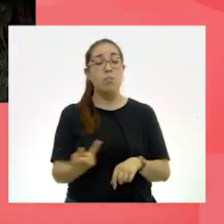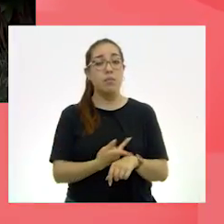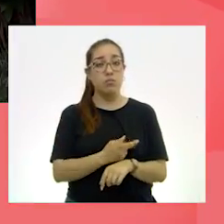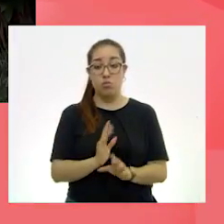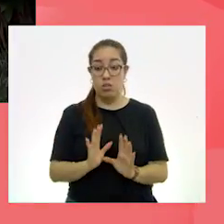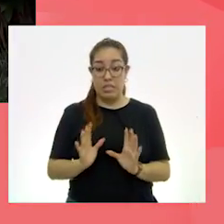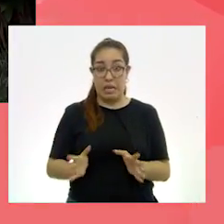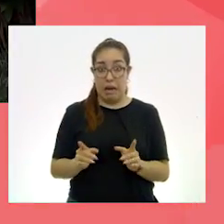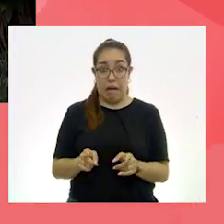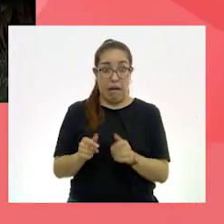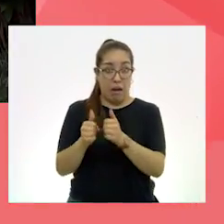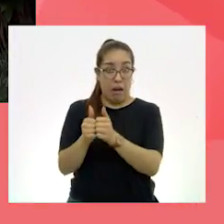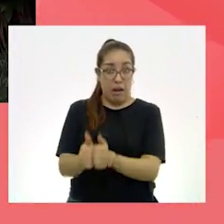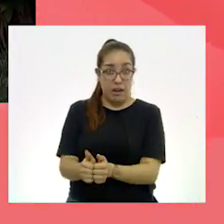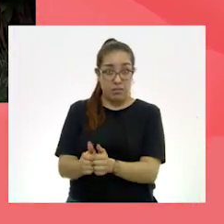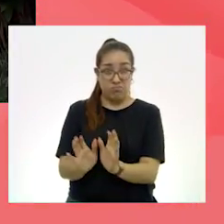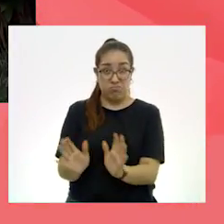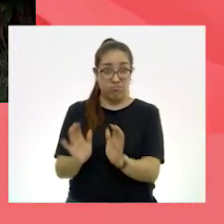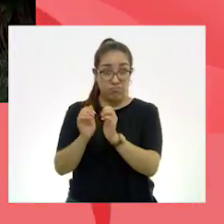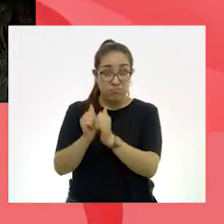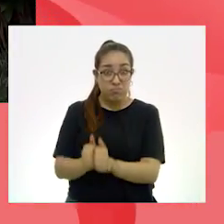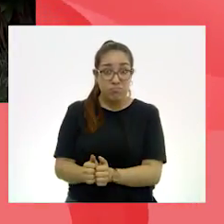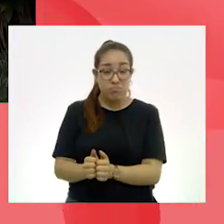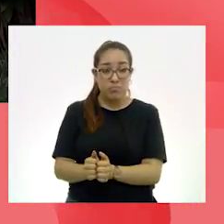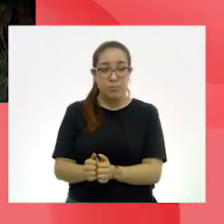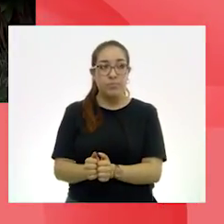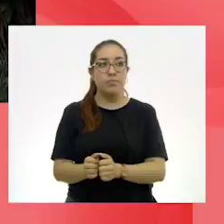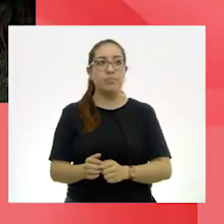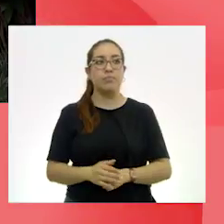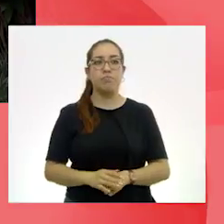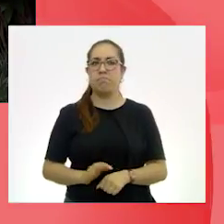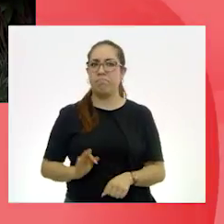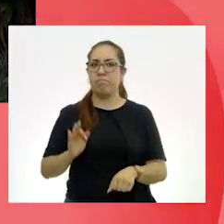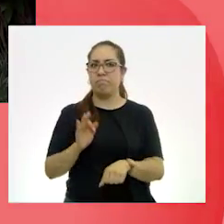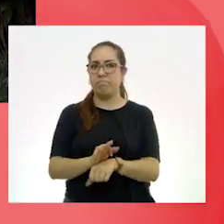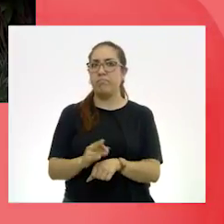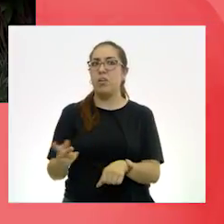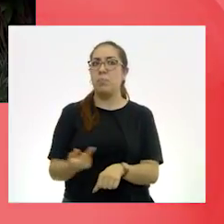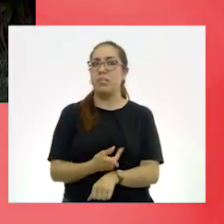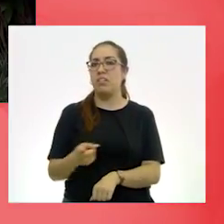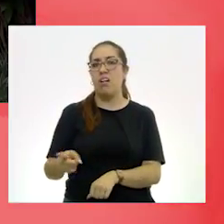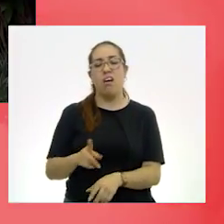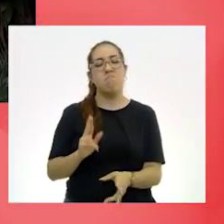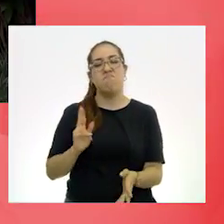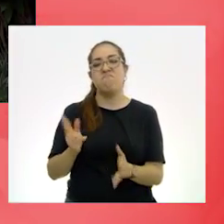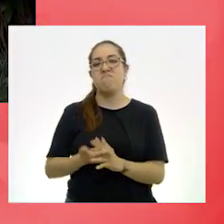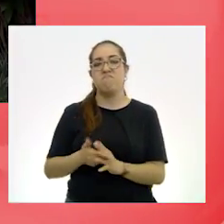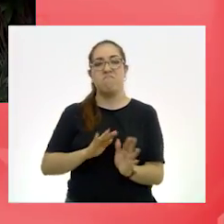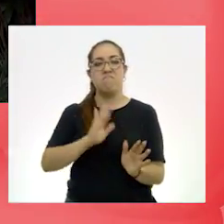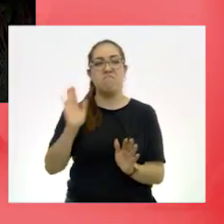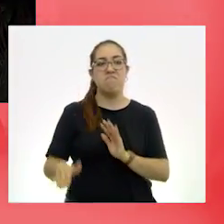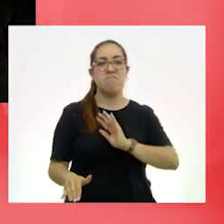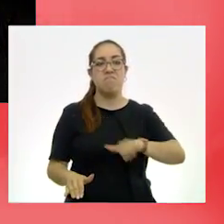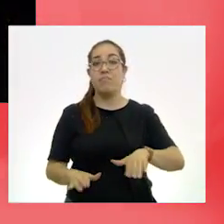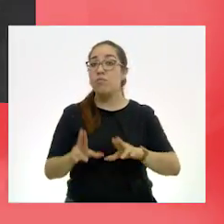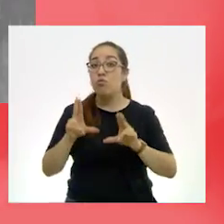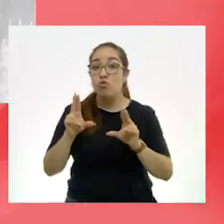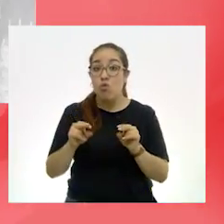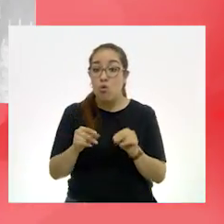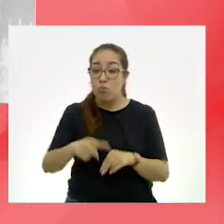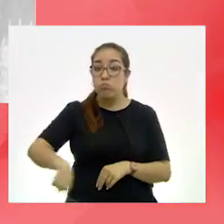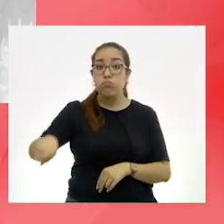ahí como levantamientos fijos a la defensiva, hubieran sido aniquilados, sino que fueron levantamientos que produjeron